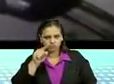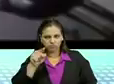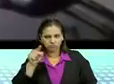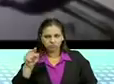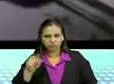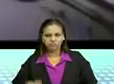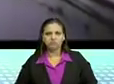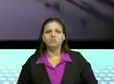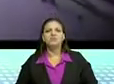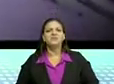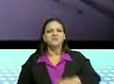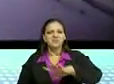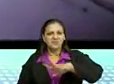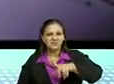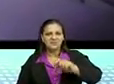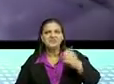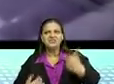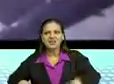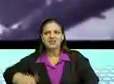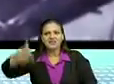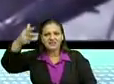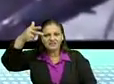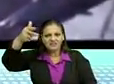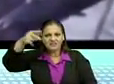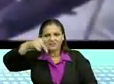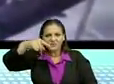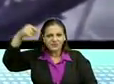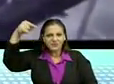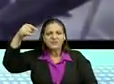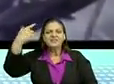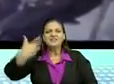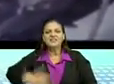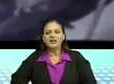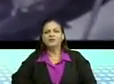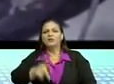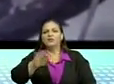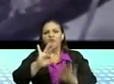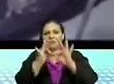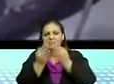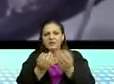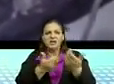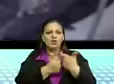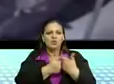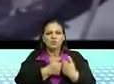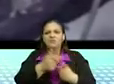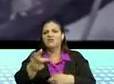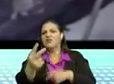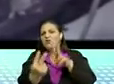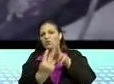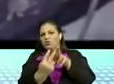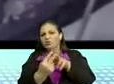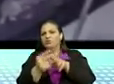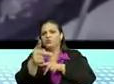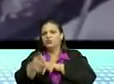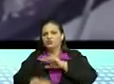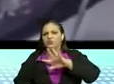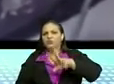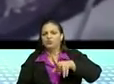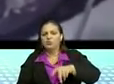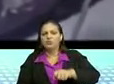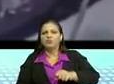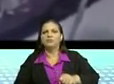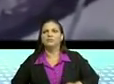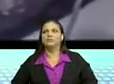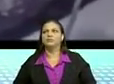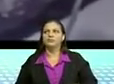en cámara, te están viendo. Tu familia ya sabe a qué te dedicas. Tu novia, que es la novia, la peladita que llega, mentira. Mire, señora,